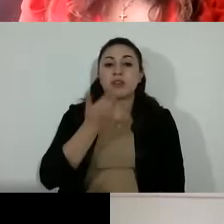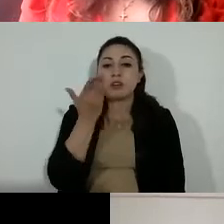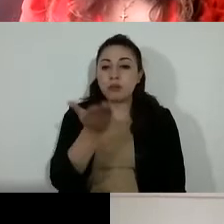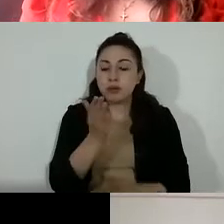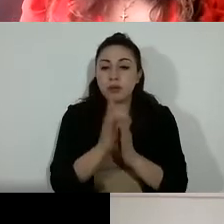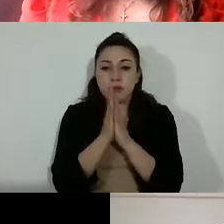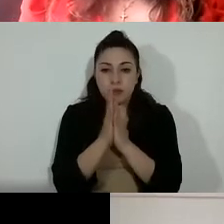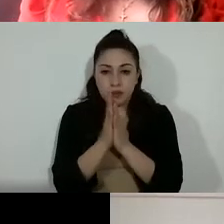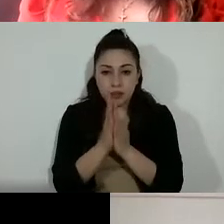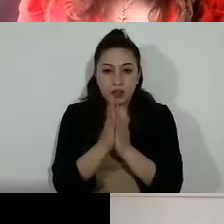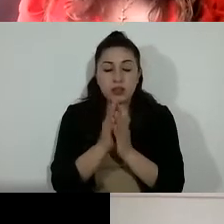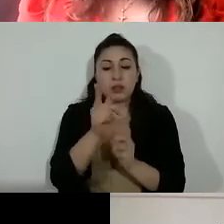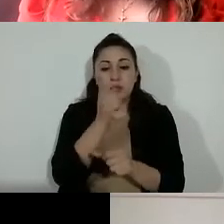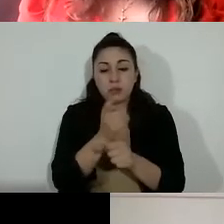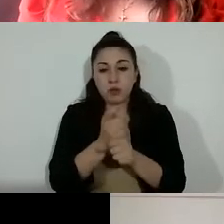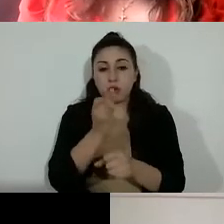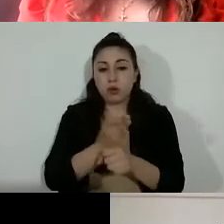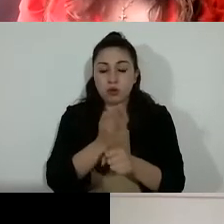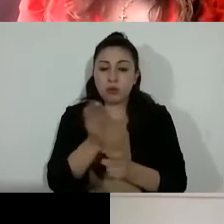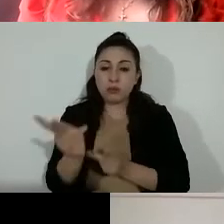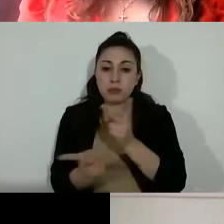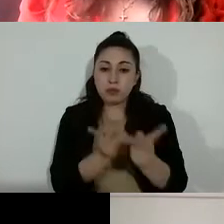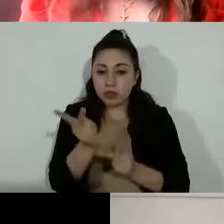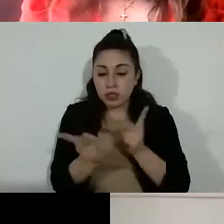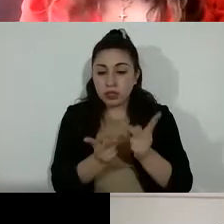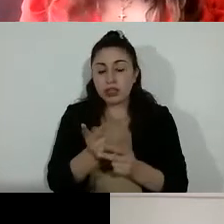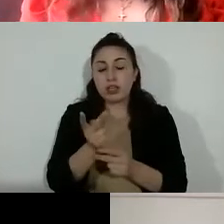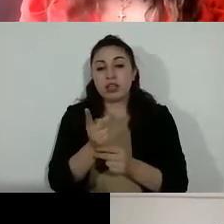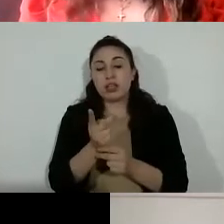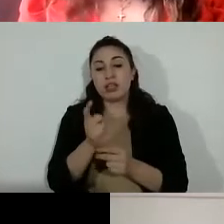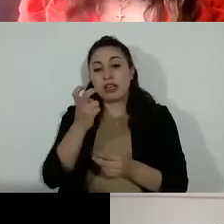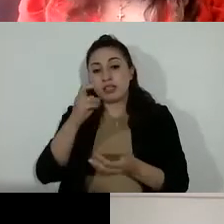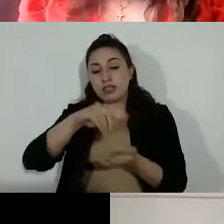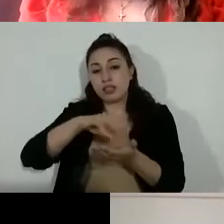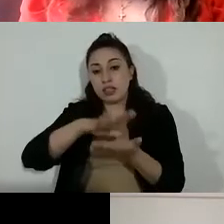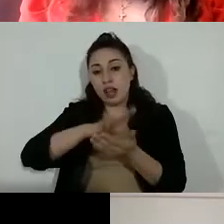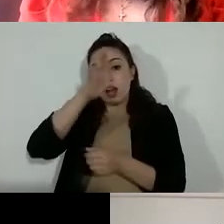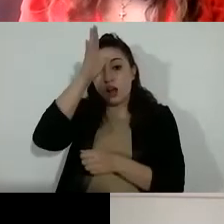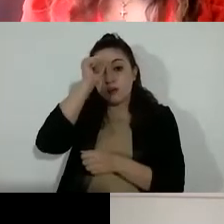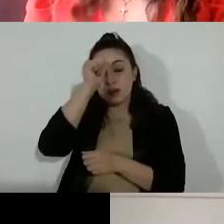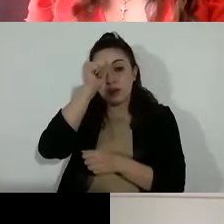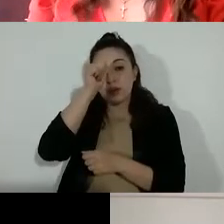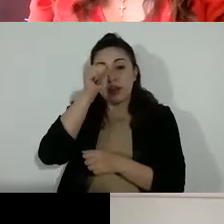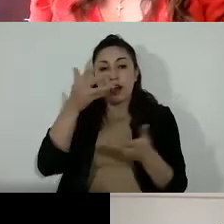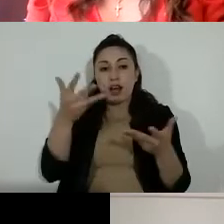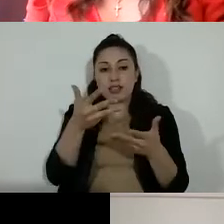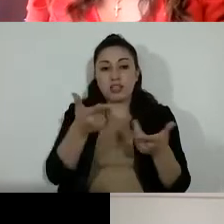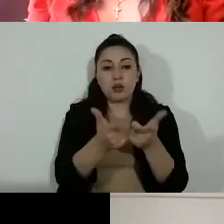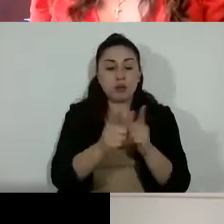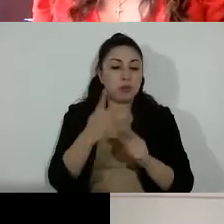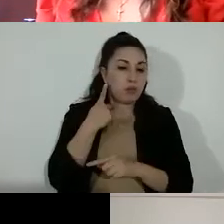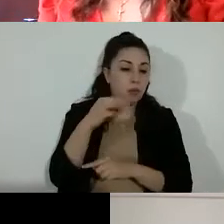atenta que primero pusiera a consideración la propuesta inicial que hizo el grupo parlamentario de